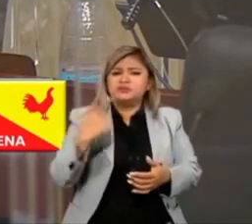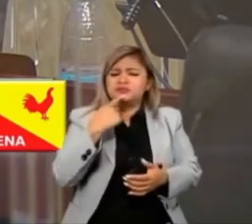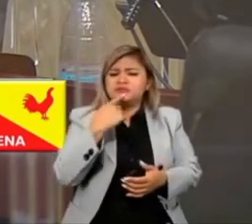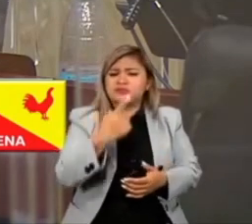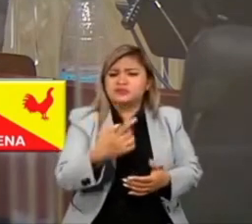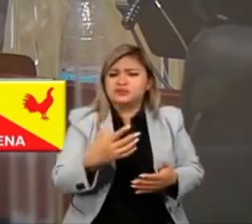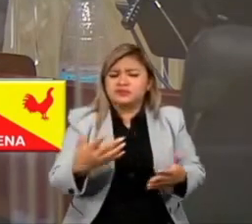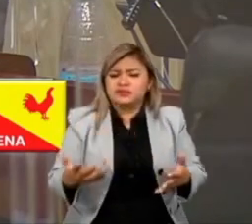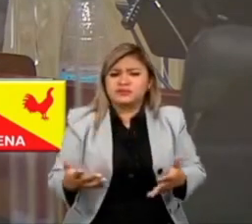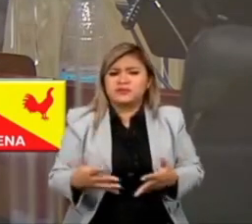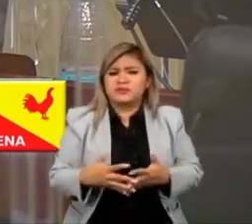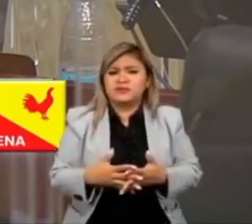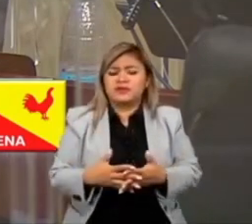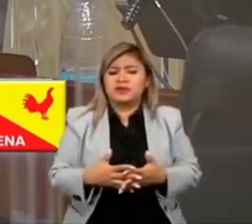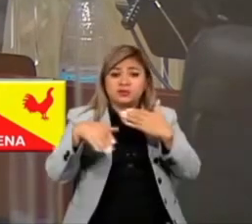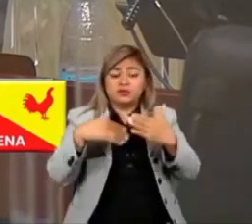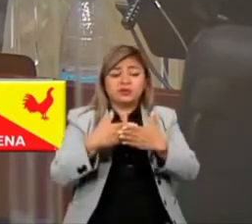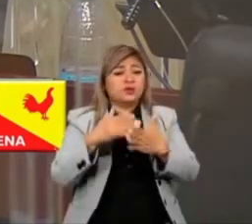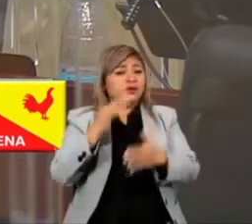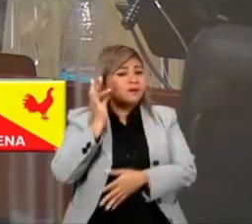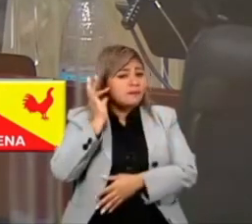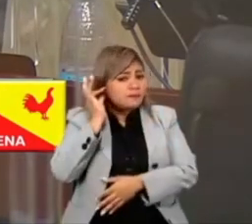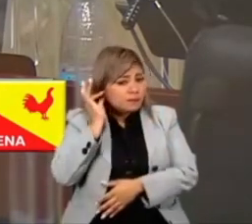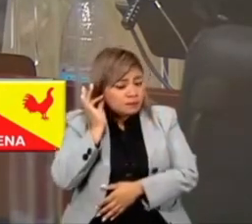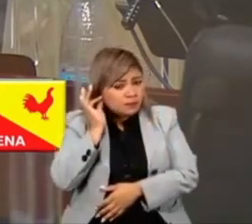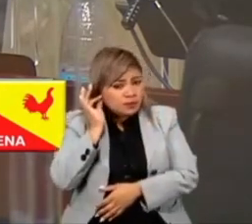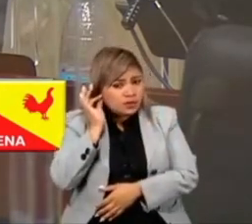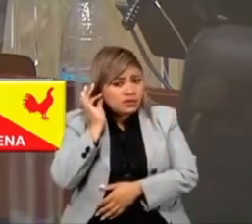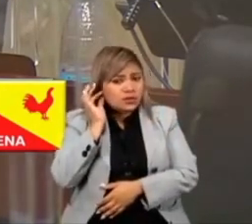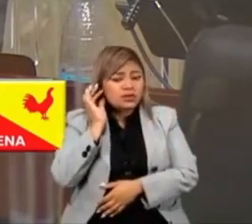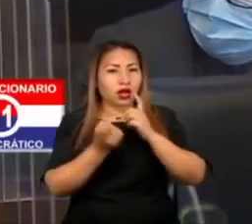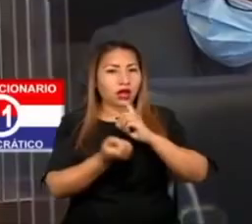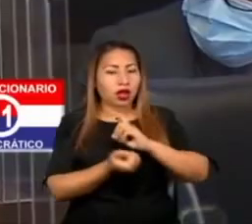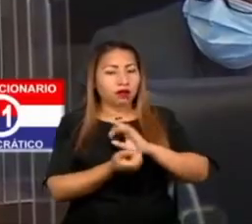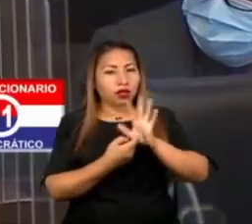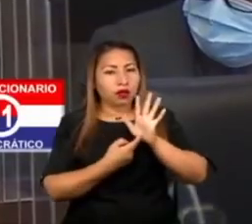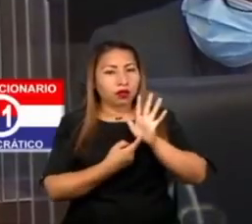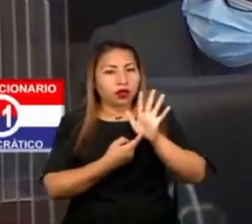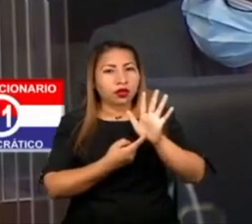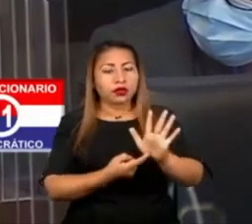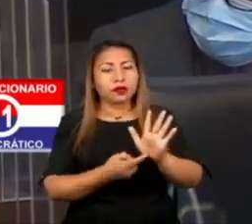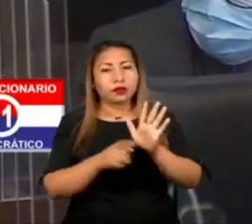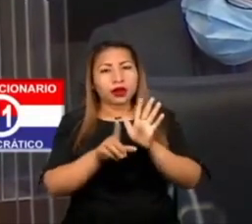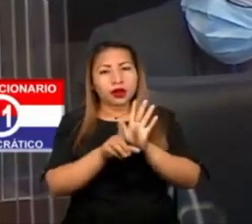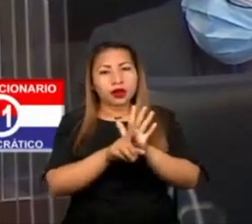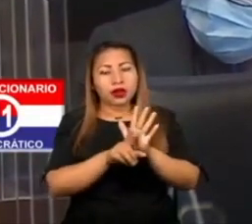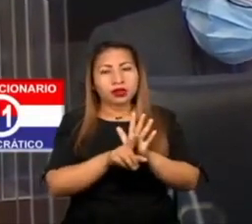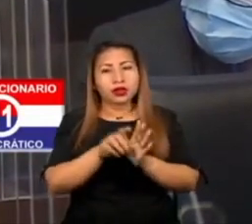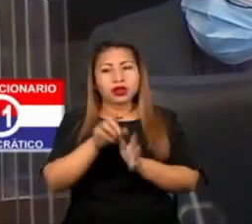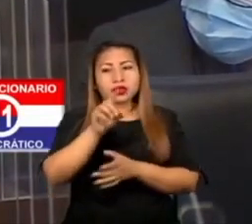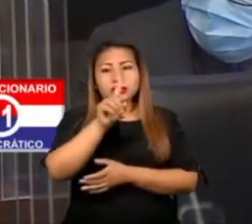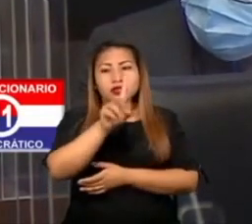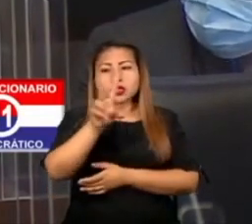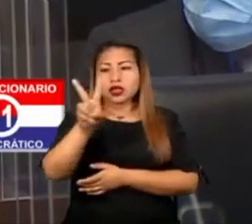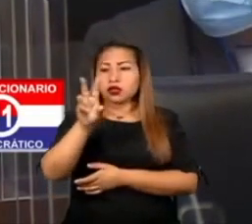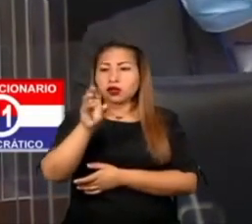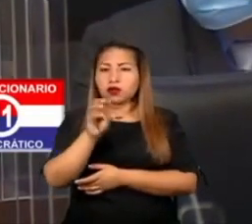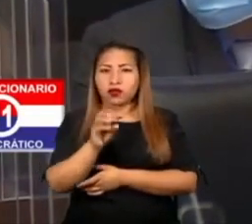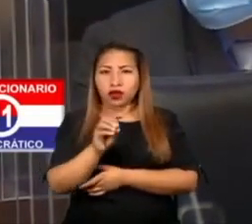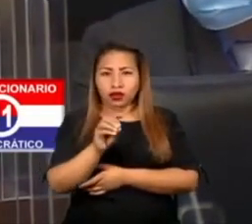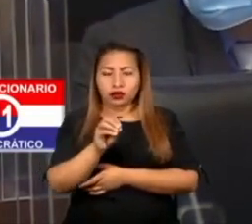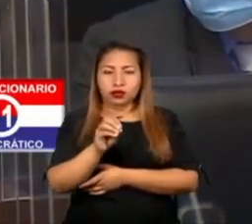derecho de las mujeres hasta las que están por nacer. Señalando que nosotros estamos